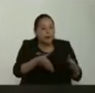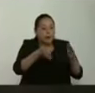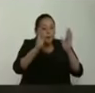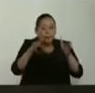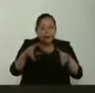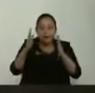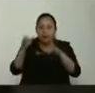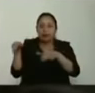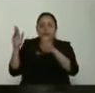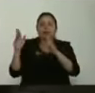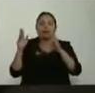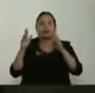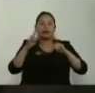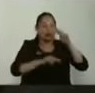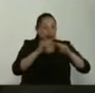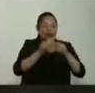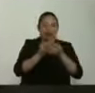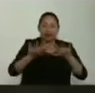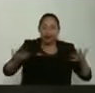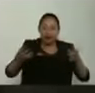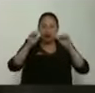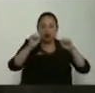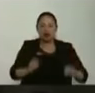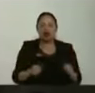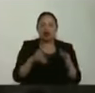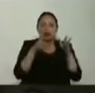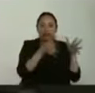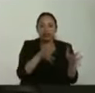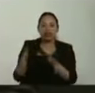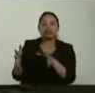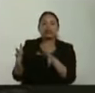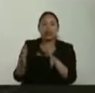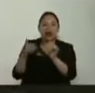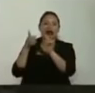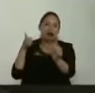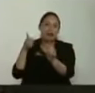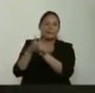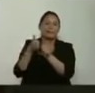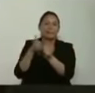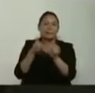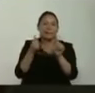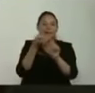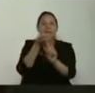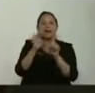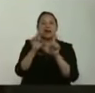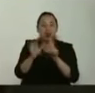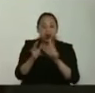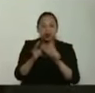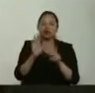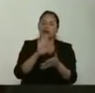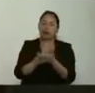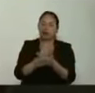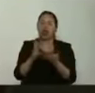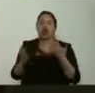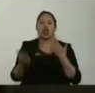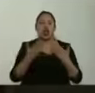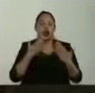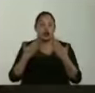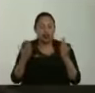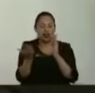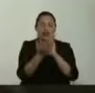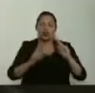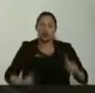la posibilidad de la enseñanza virtual. Tengan la confianza, estudiantes y profesores, que tienen